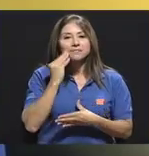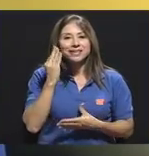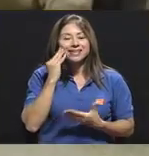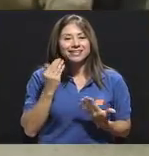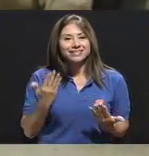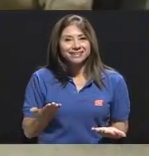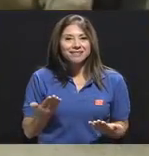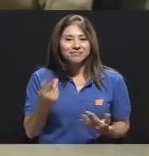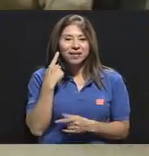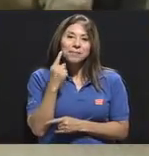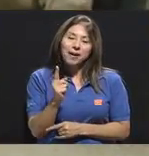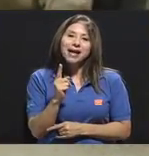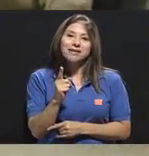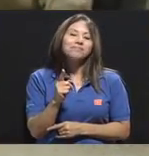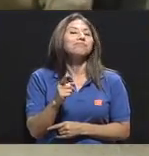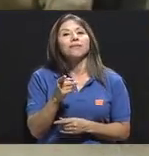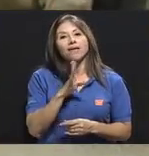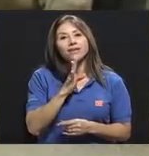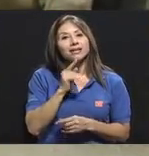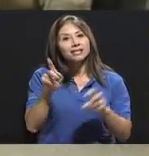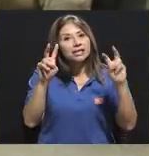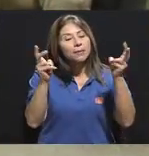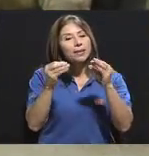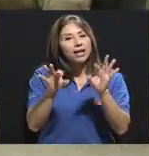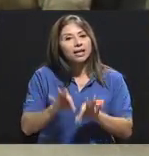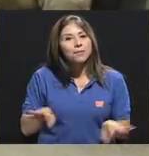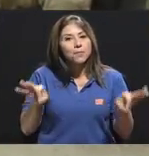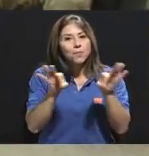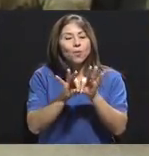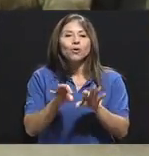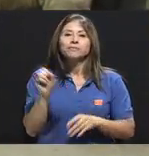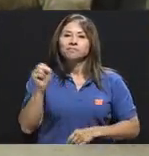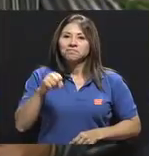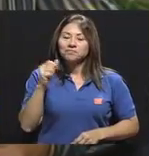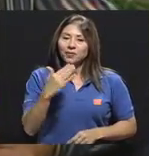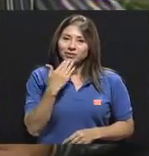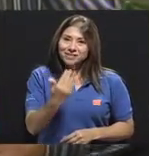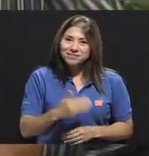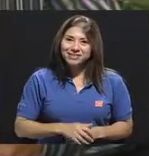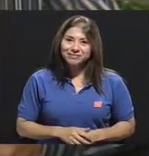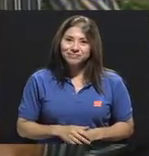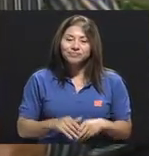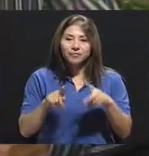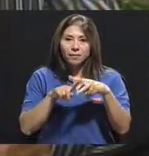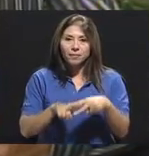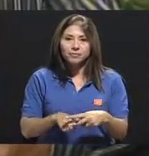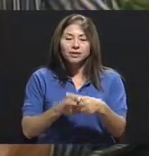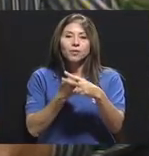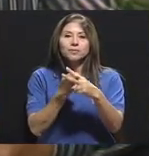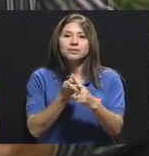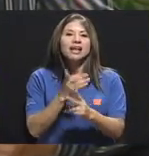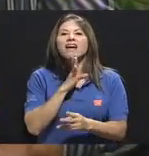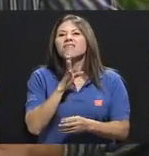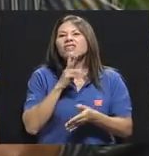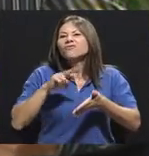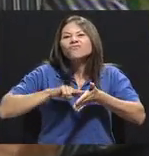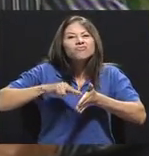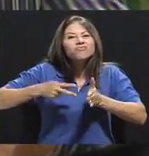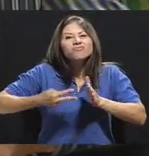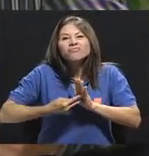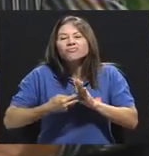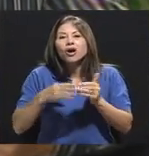tengo para sobre ese tema que es tan importante verdad Sí muchísimas gracias vamos a comenzar hablando de qué es el